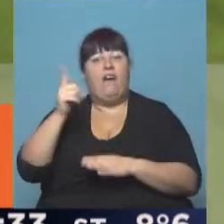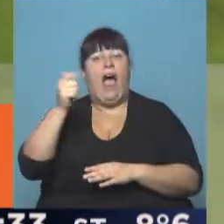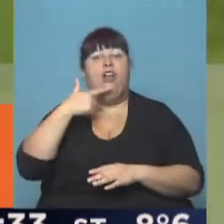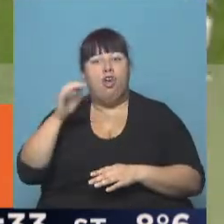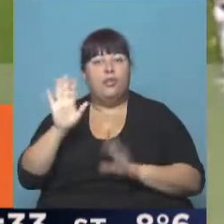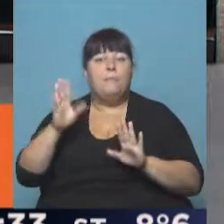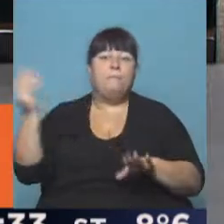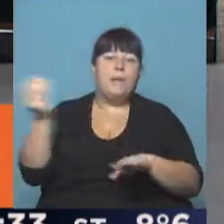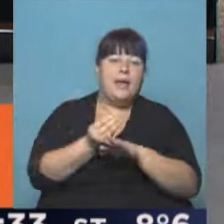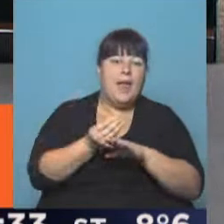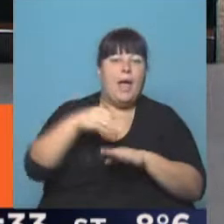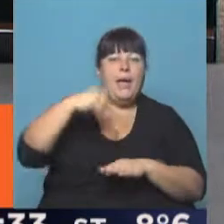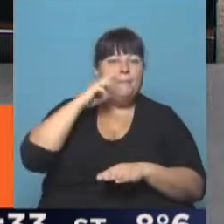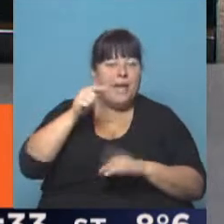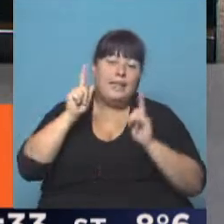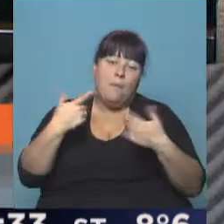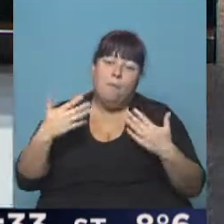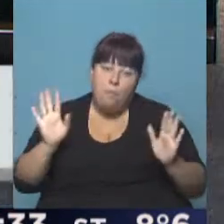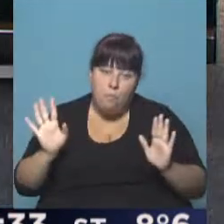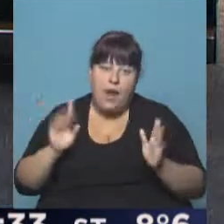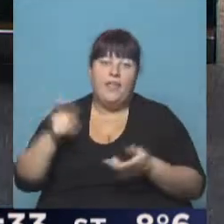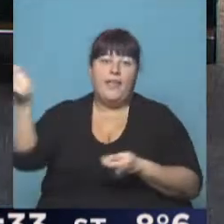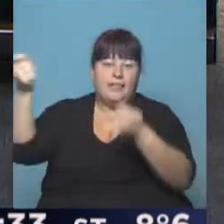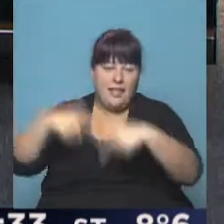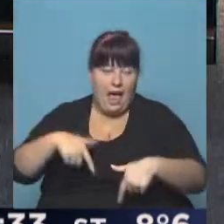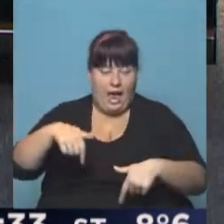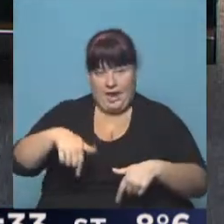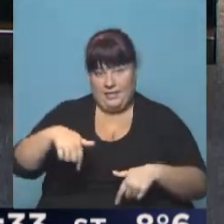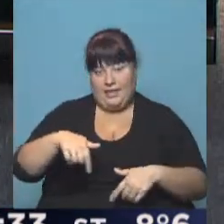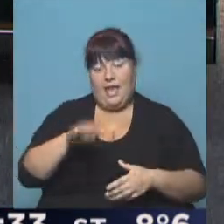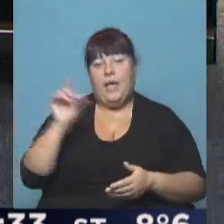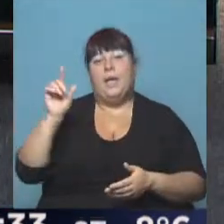Alonso, espera por Arturo Mina, que también puede ser transferido, en este